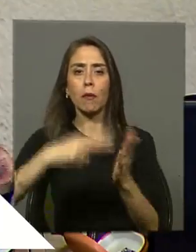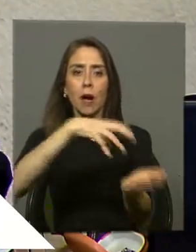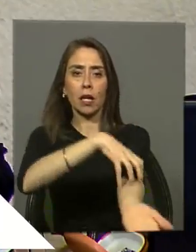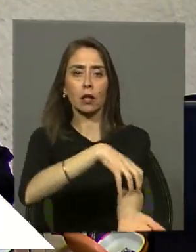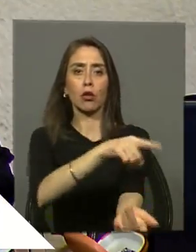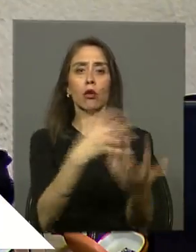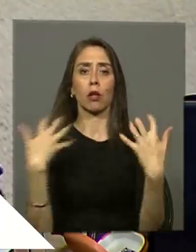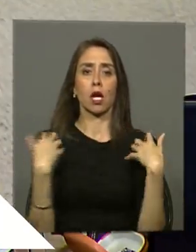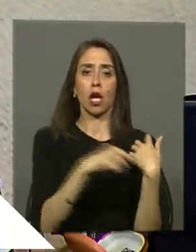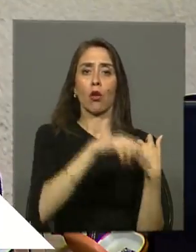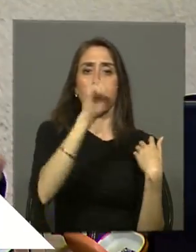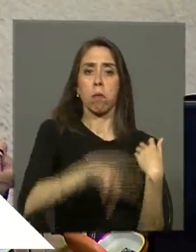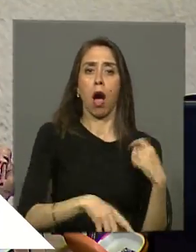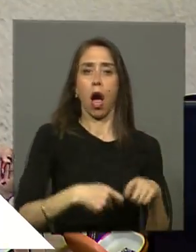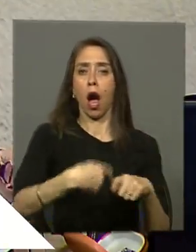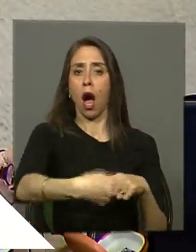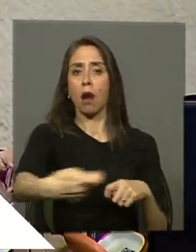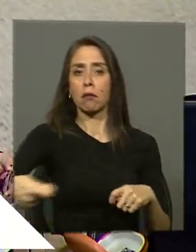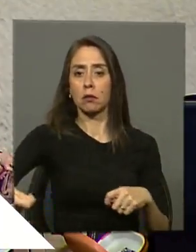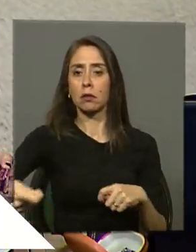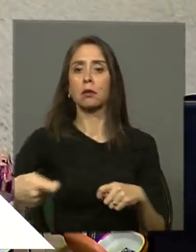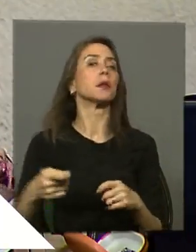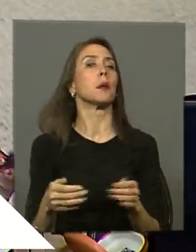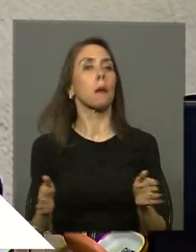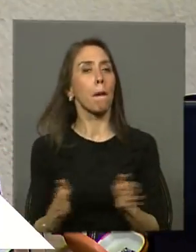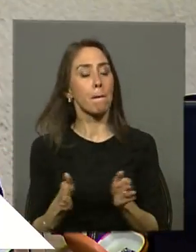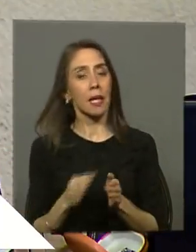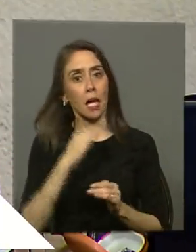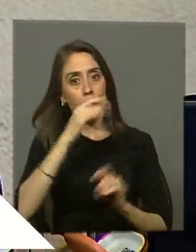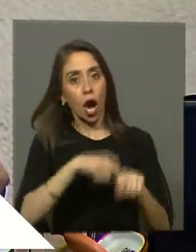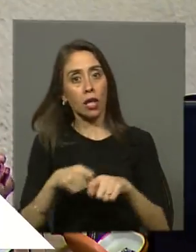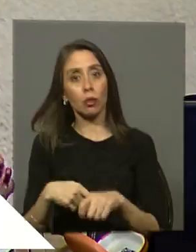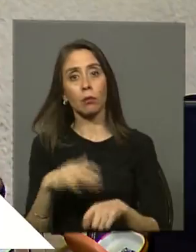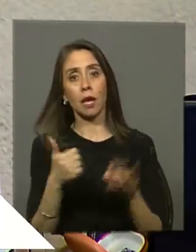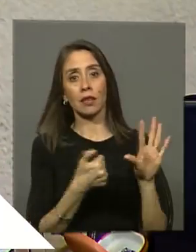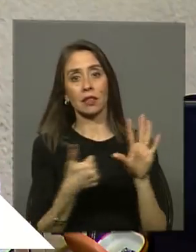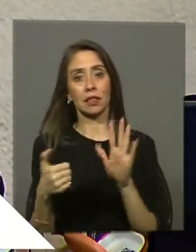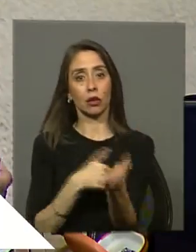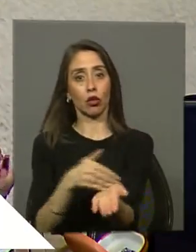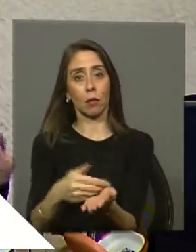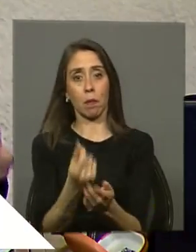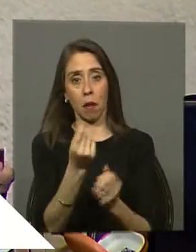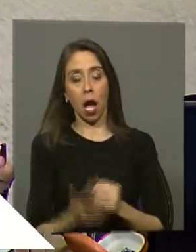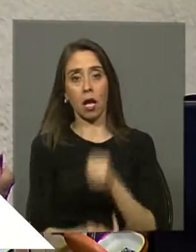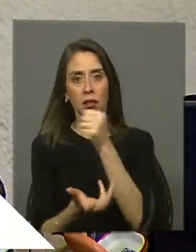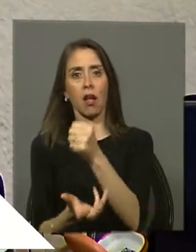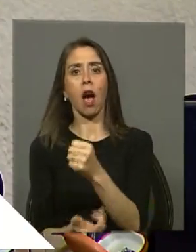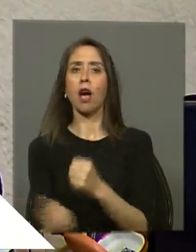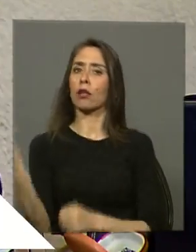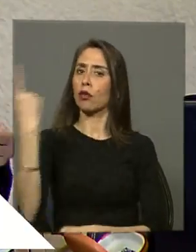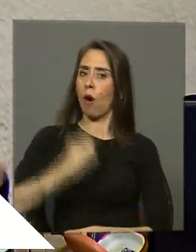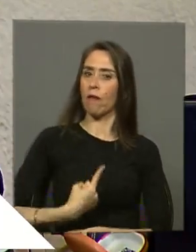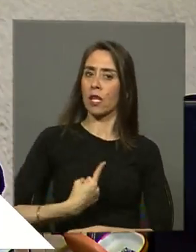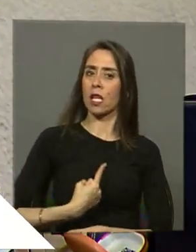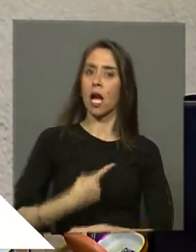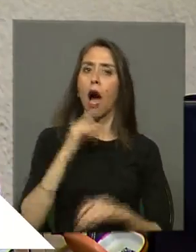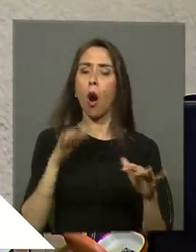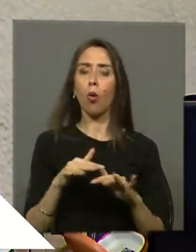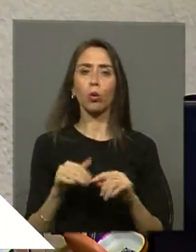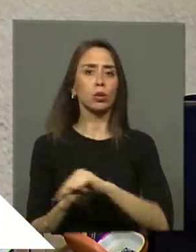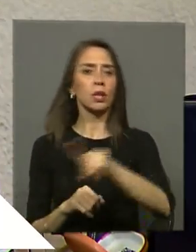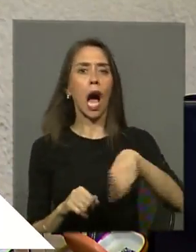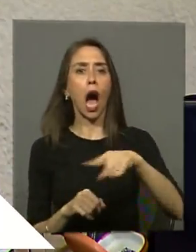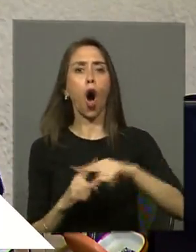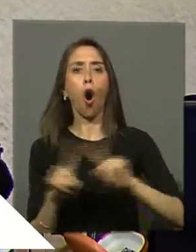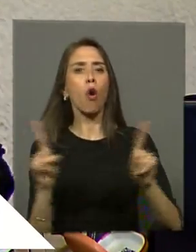hizo cargo hoy día se está colocando a disposición para los pequeños agricultores más de 600 millones y nos están obligando a utilizarlo en algo que ellos